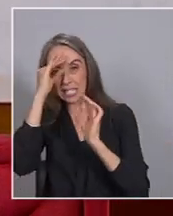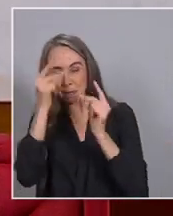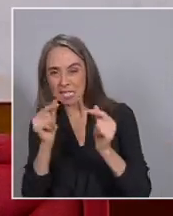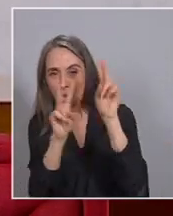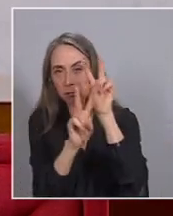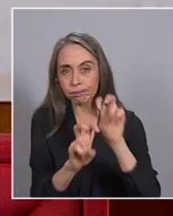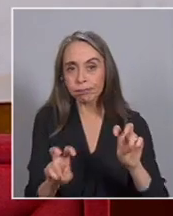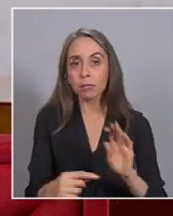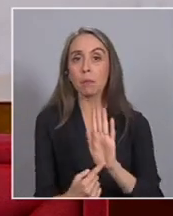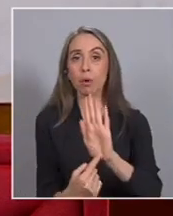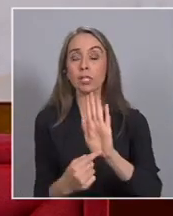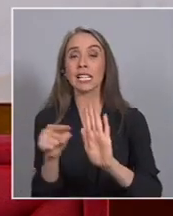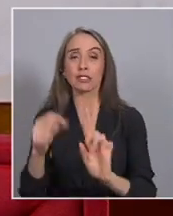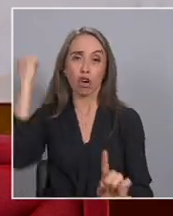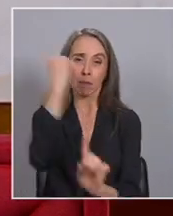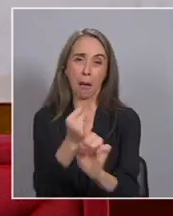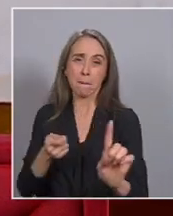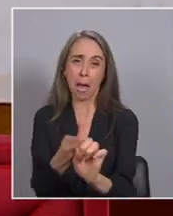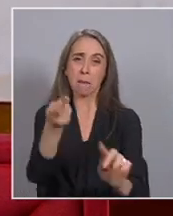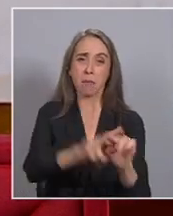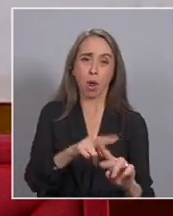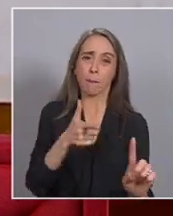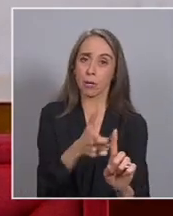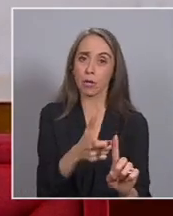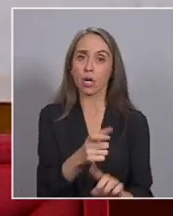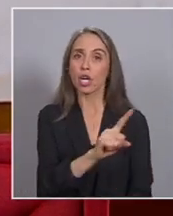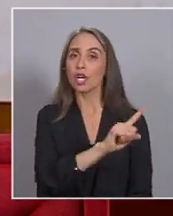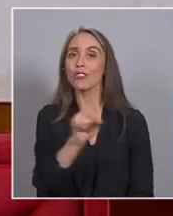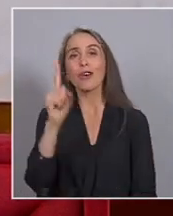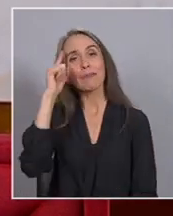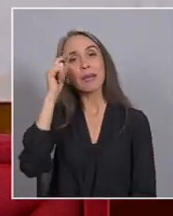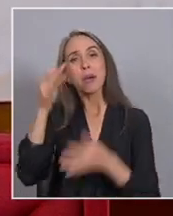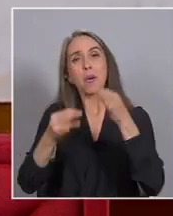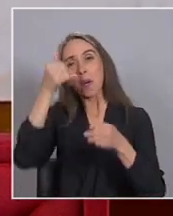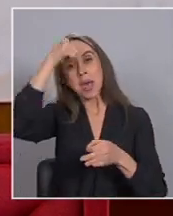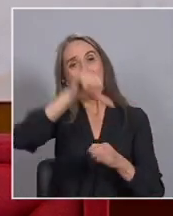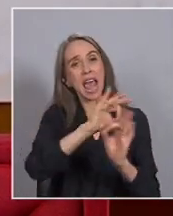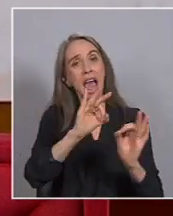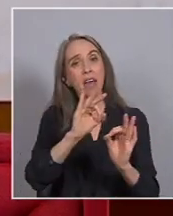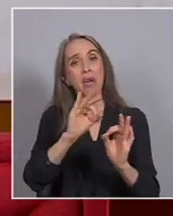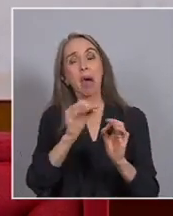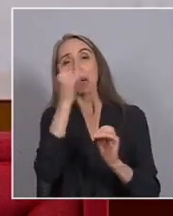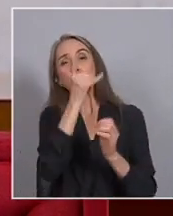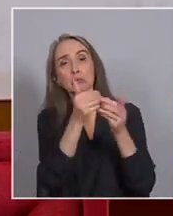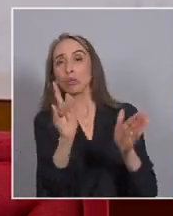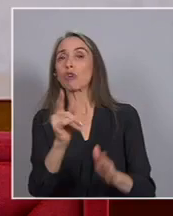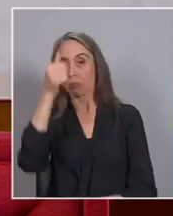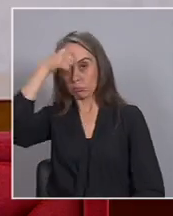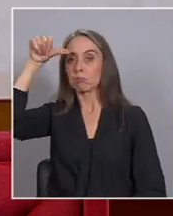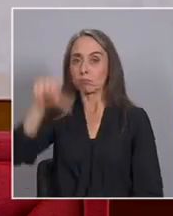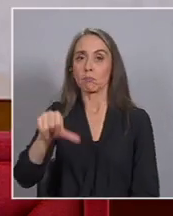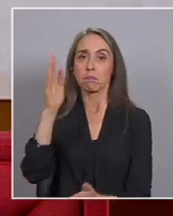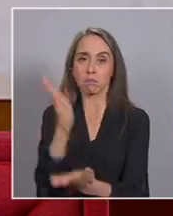clara señal que frente a este tipo de crímenes no habrá impunidad. En esta línea,